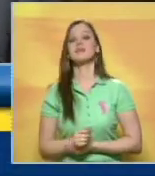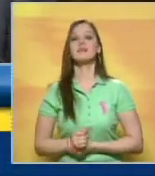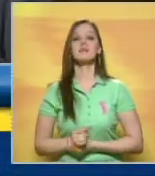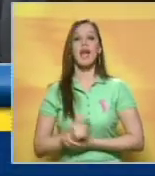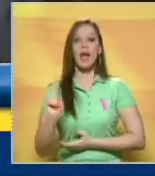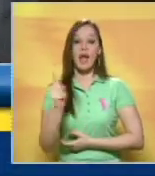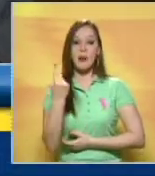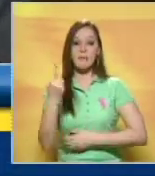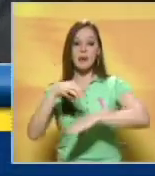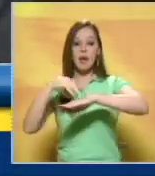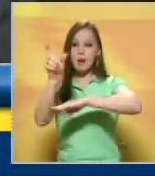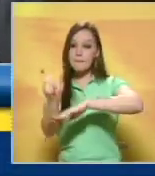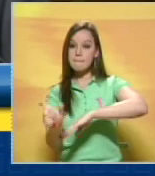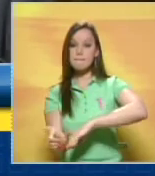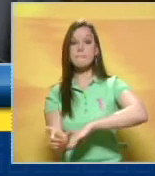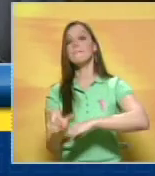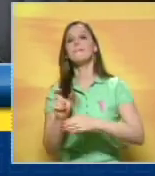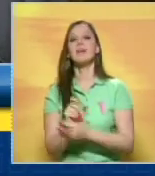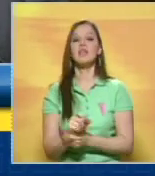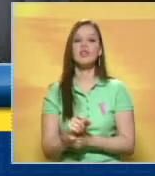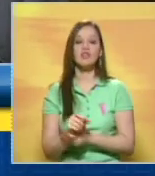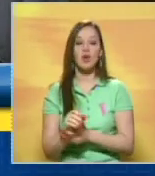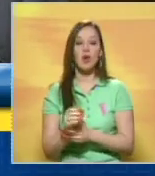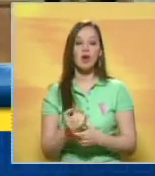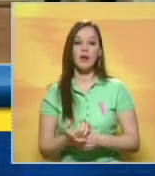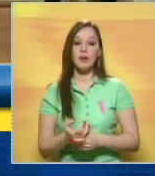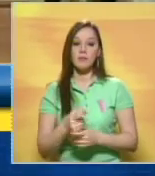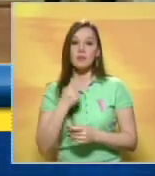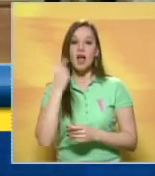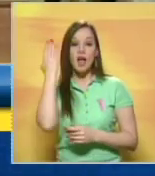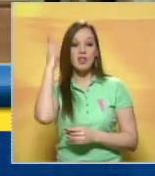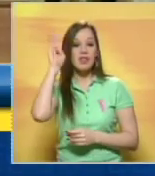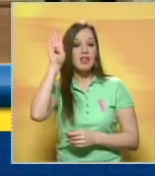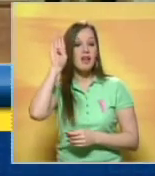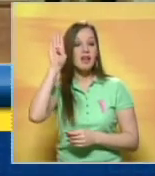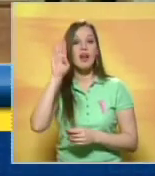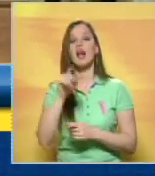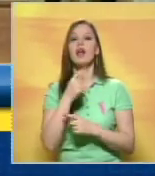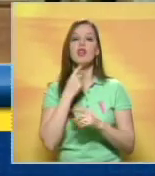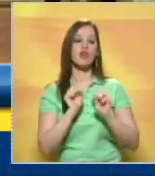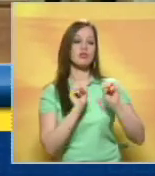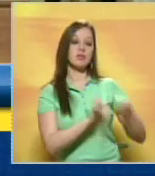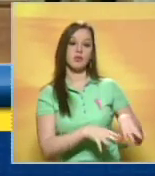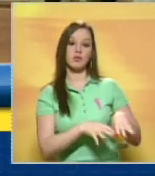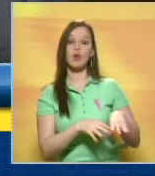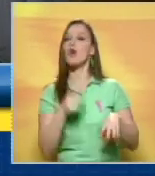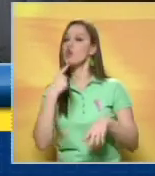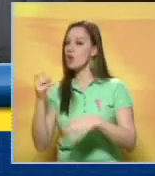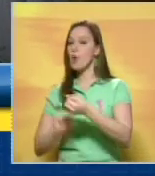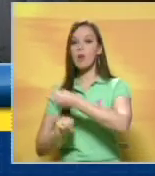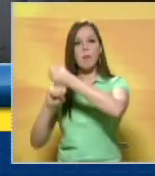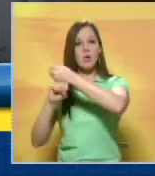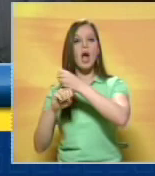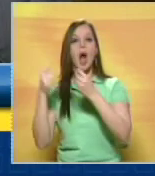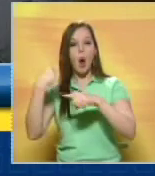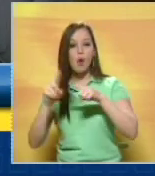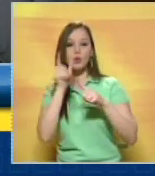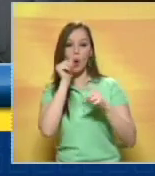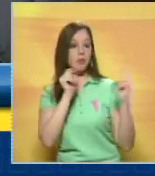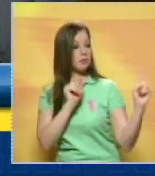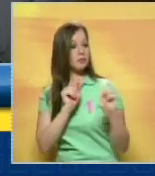El primer ministro de Irak, Nouri al-Maliki, renunció a su cargo y acordó apoyar a su reemplazo, Haider